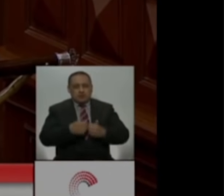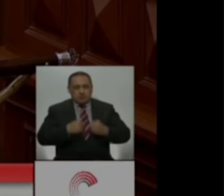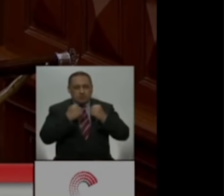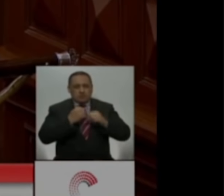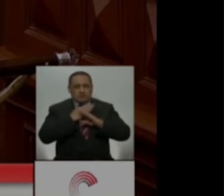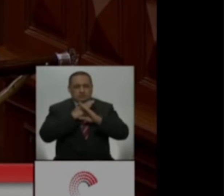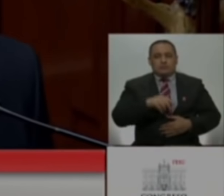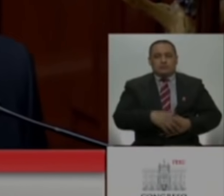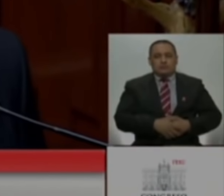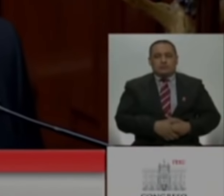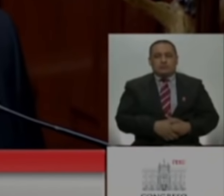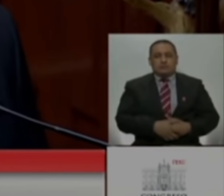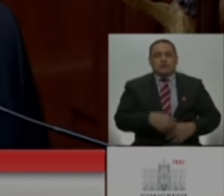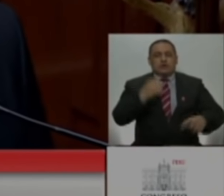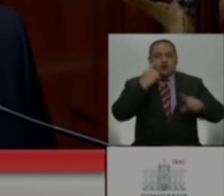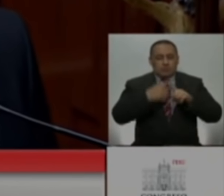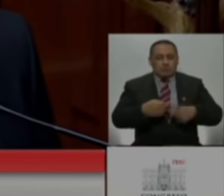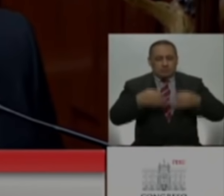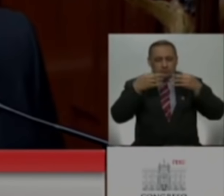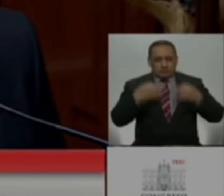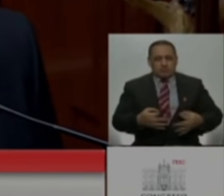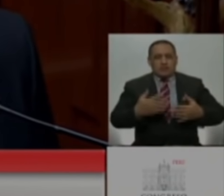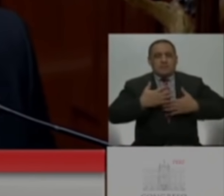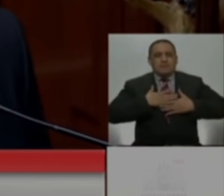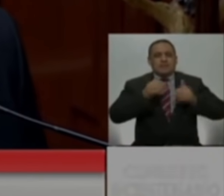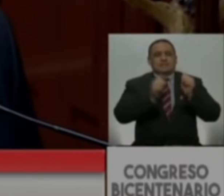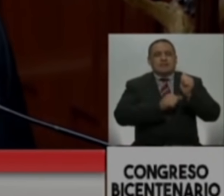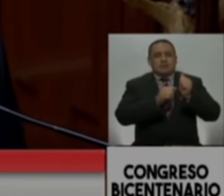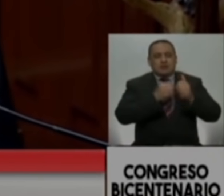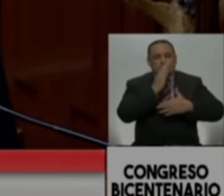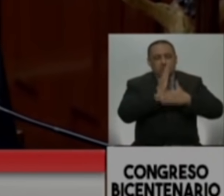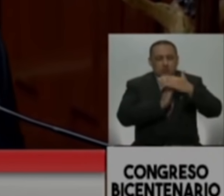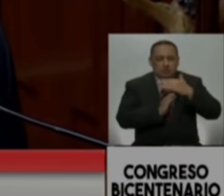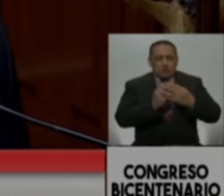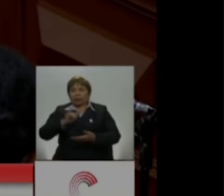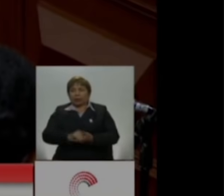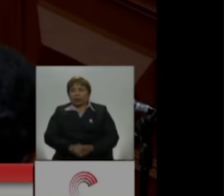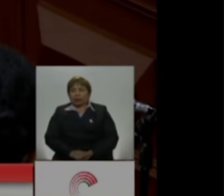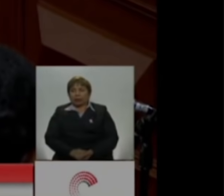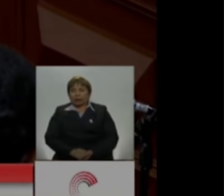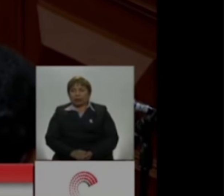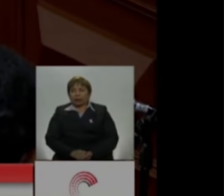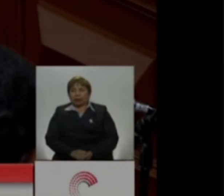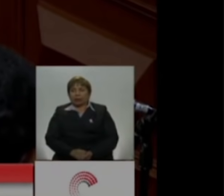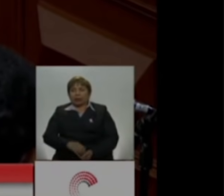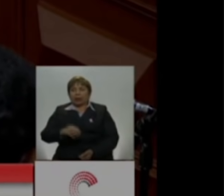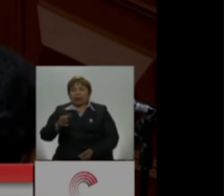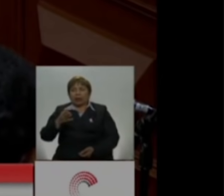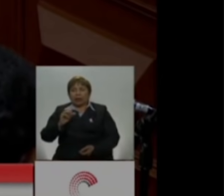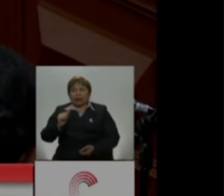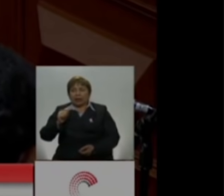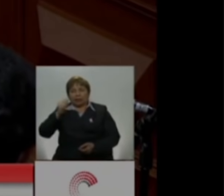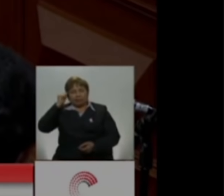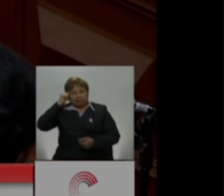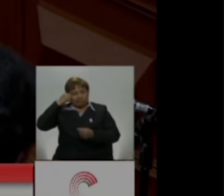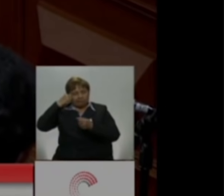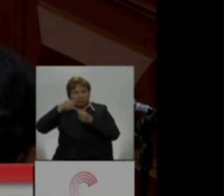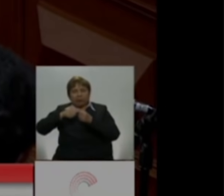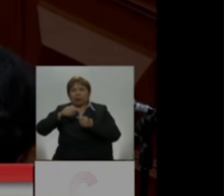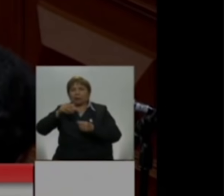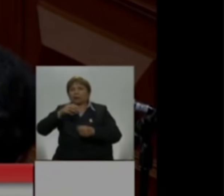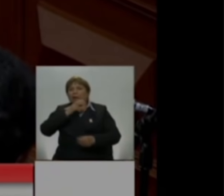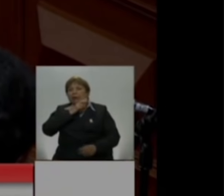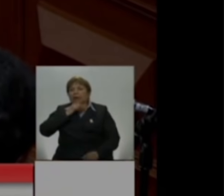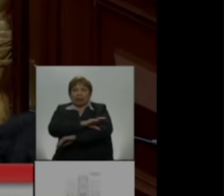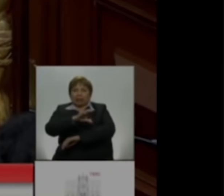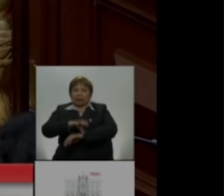contra el terrorismo por la reivindicación de mis hermanos va a subir desde cero por la memoria y el ejemplo de miguel